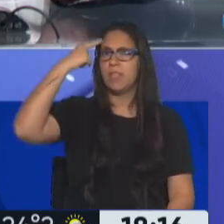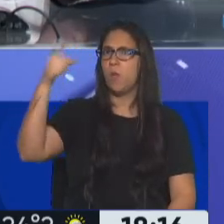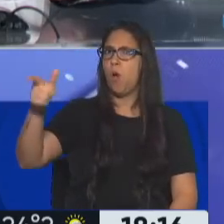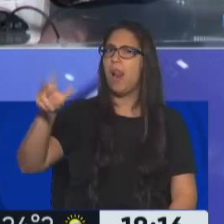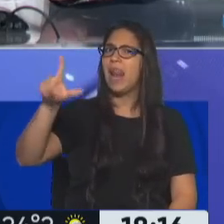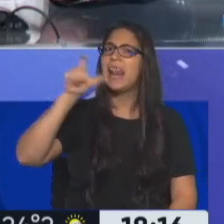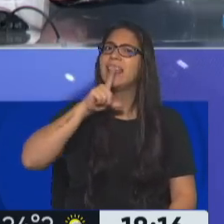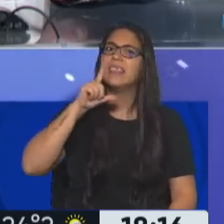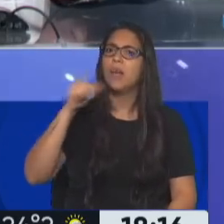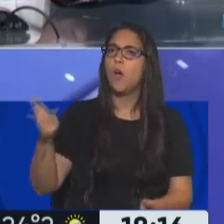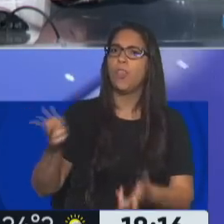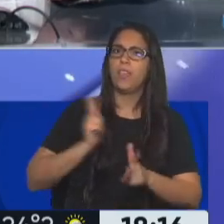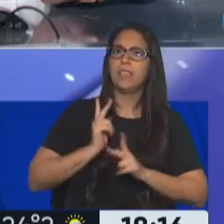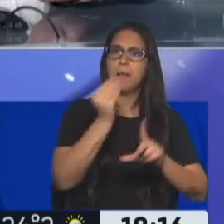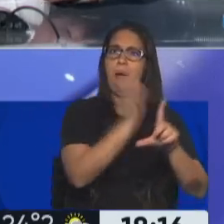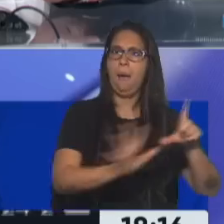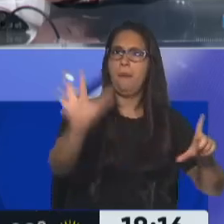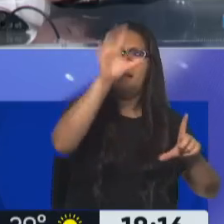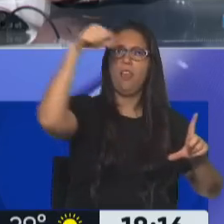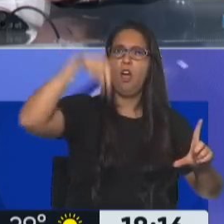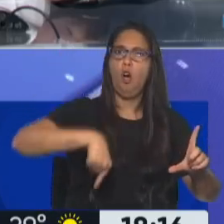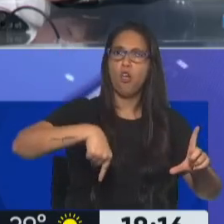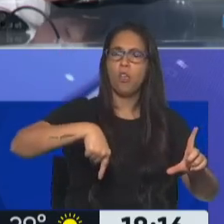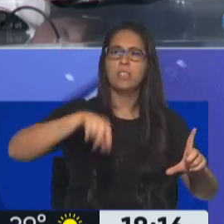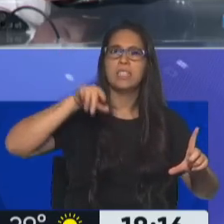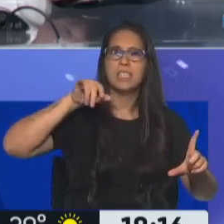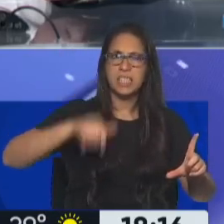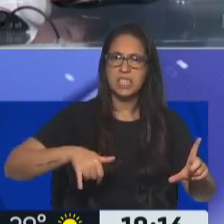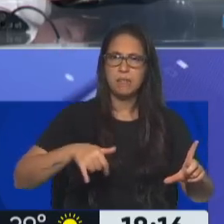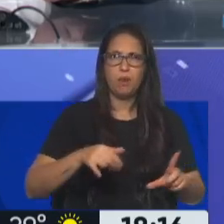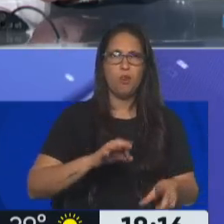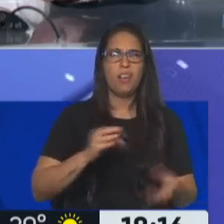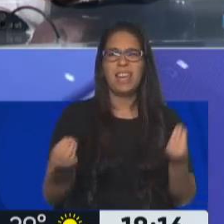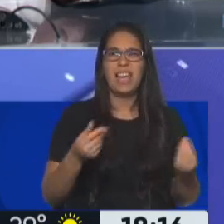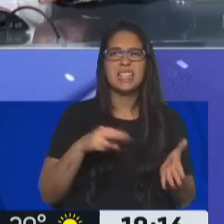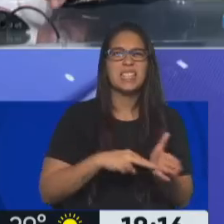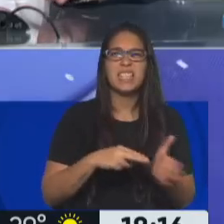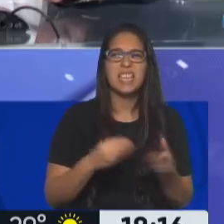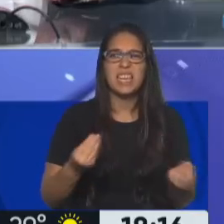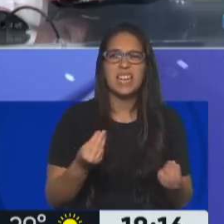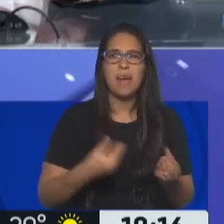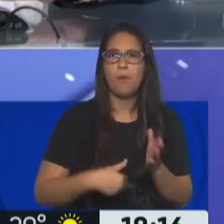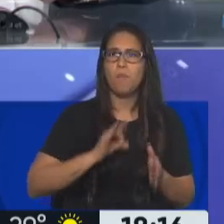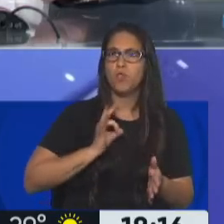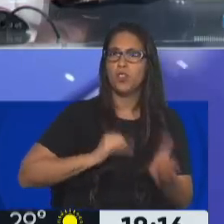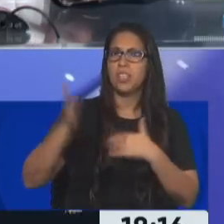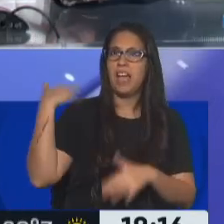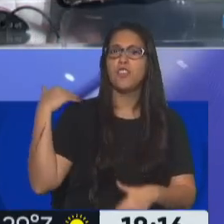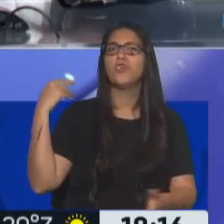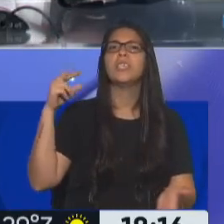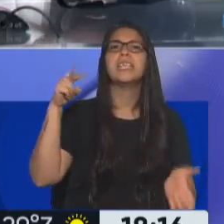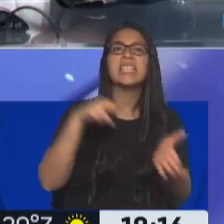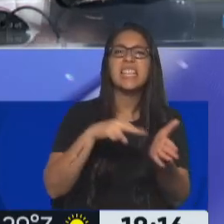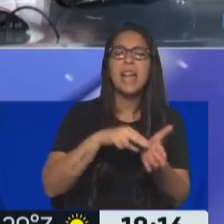este es el mapa de Siria hoy. Sí. Y pensaba, ¿qué es Siria? Porque hace muchos años que Siria no es un país. Es